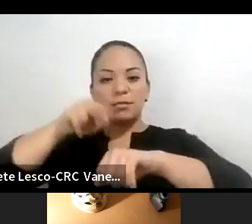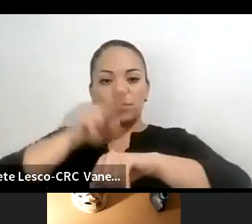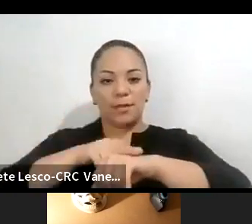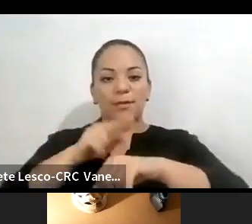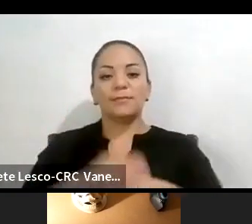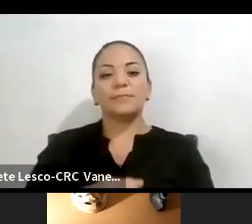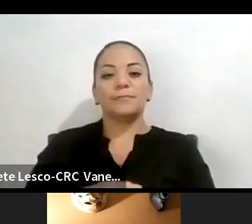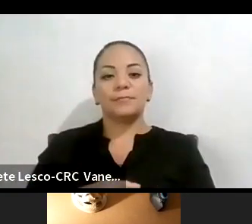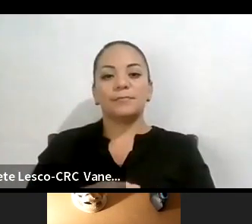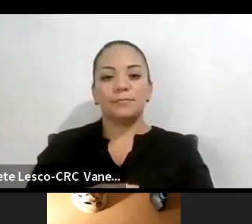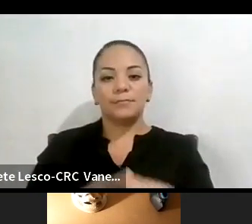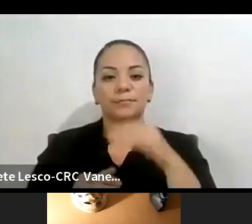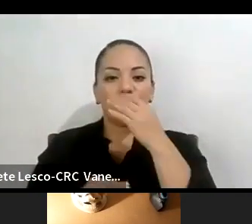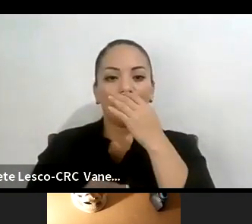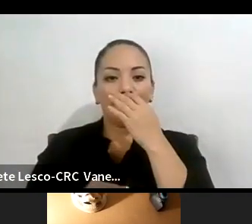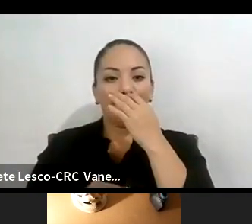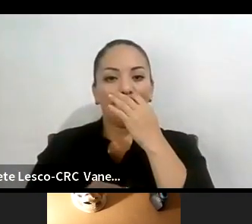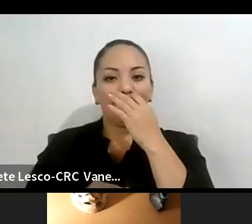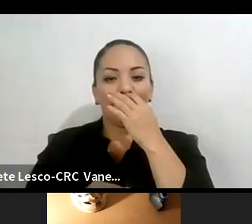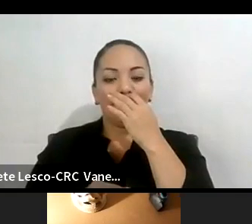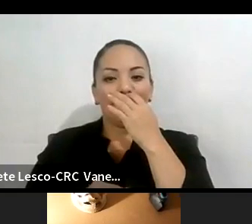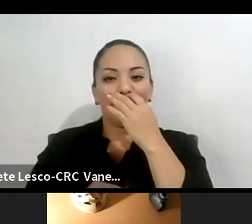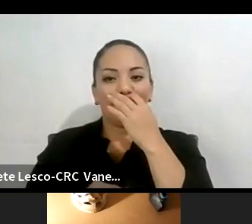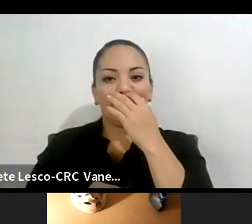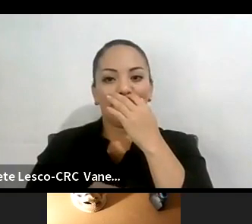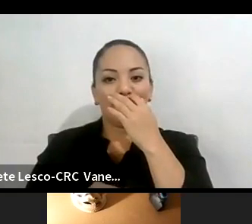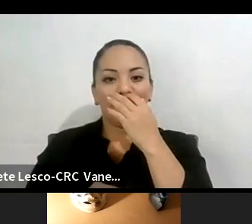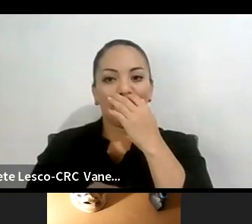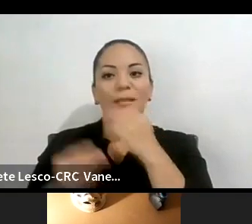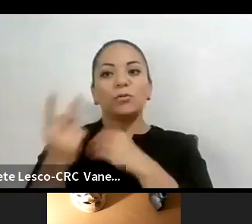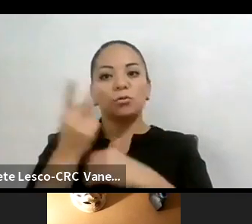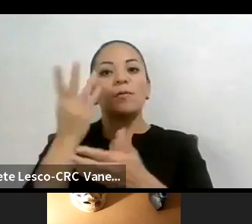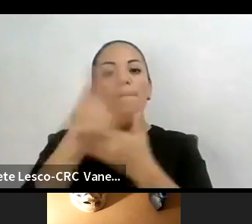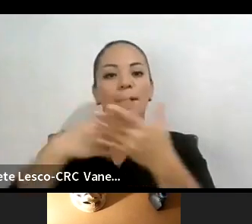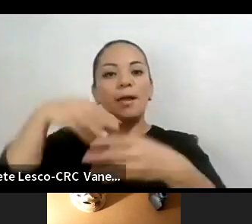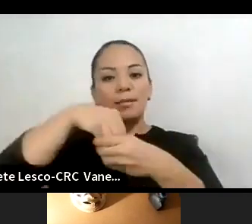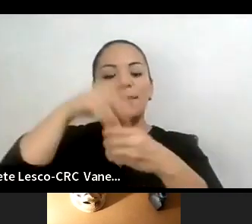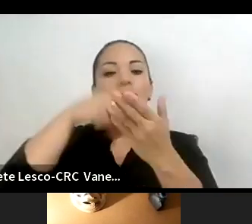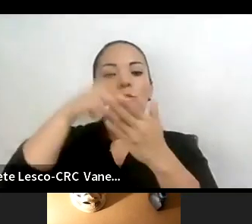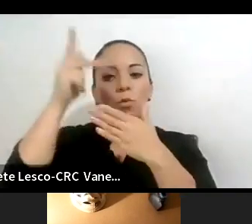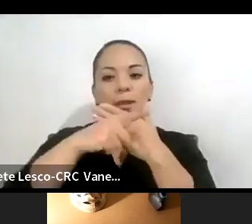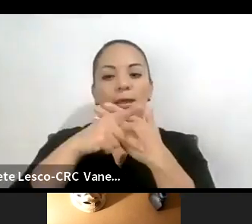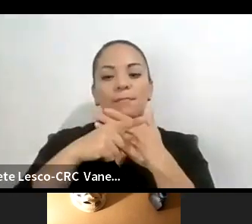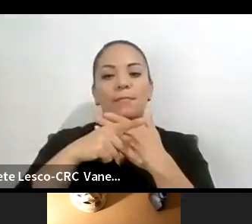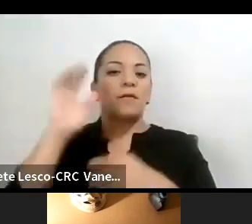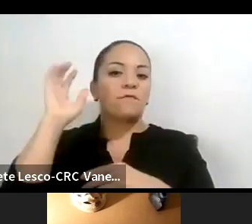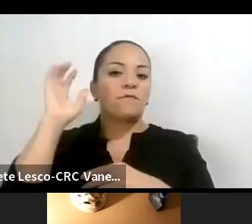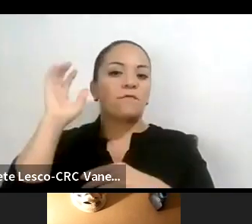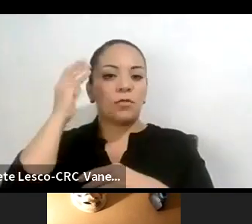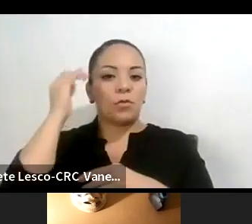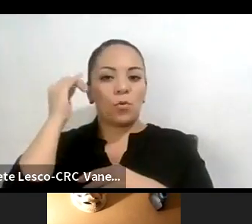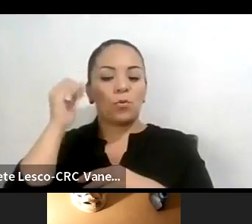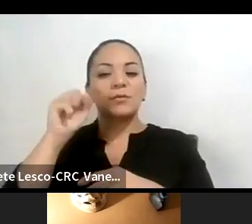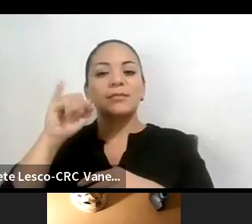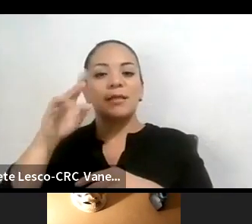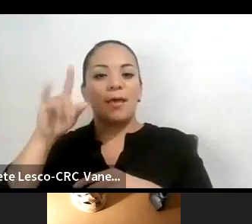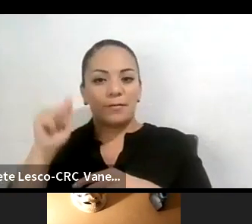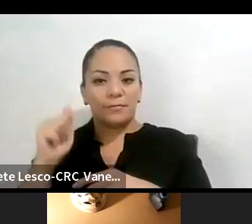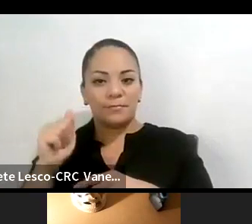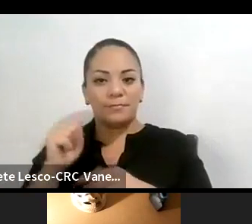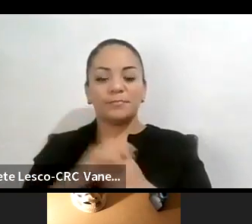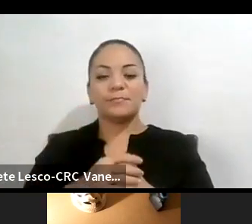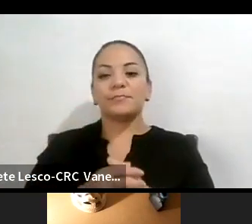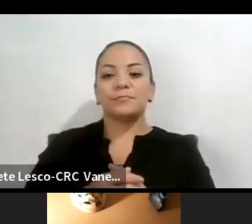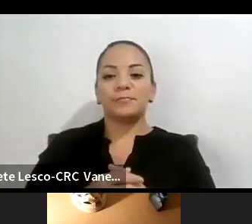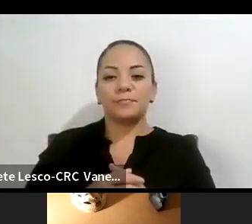y también son parte del programa Radio Cidea. En el